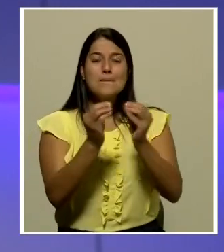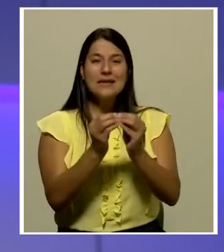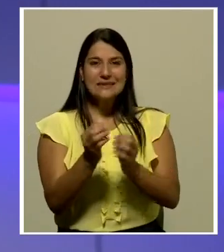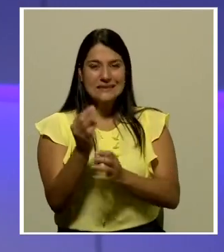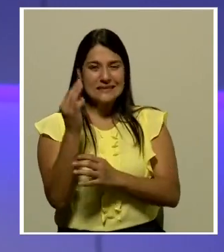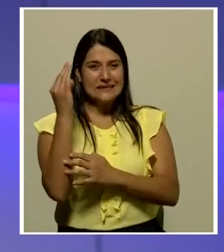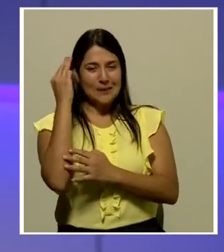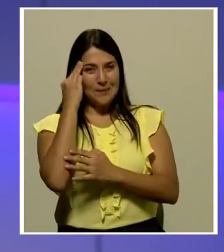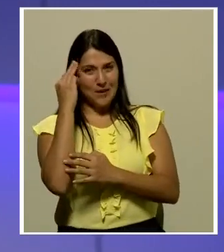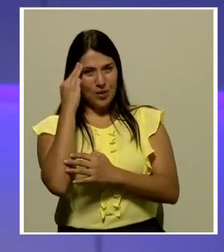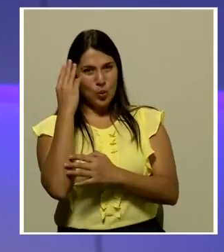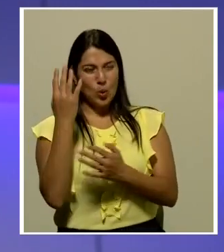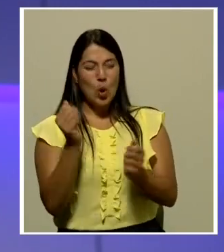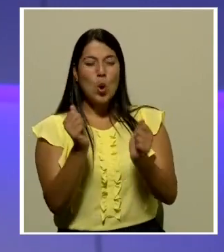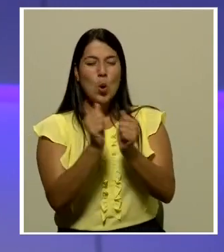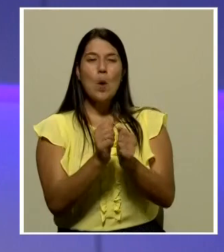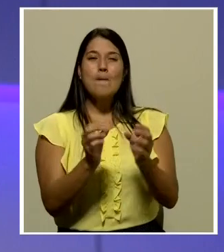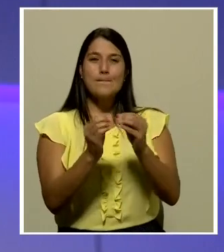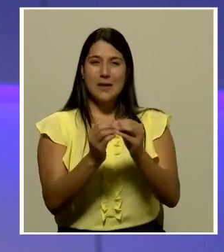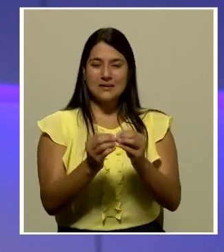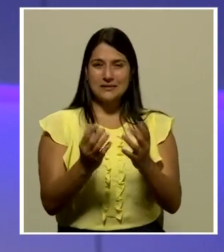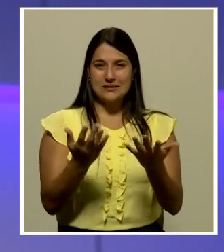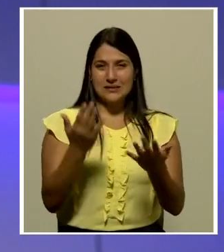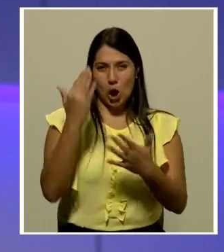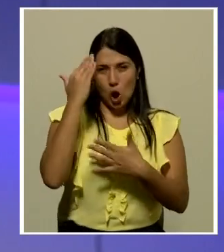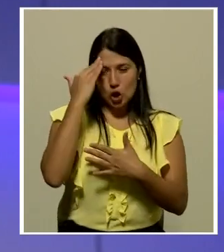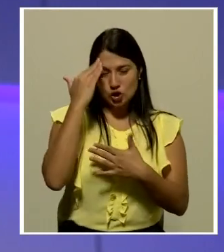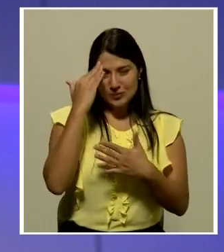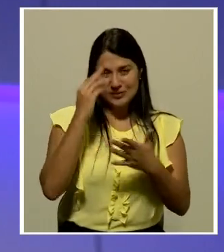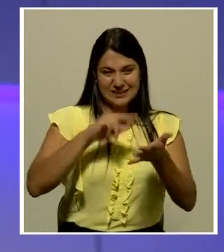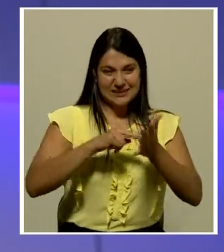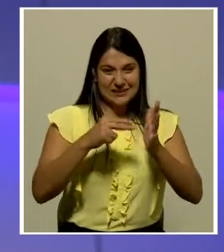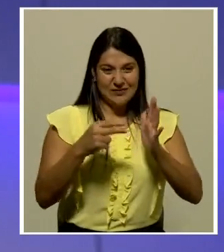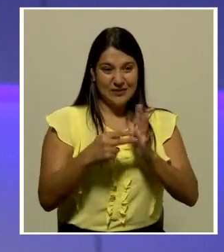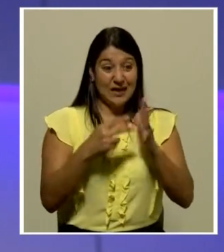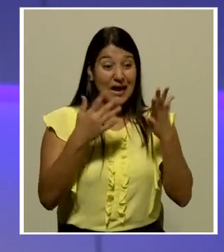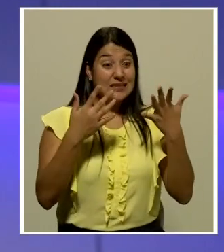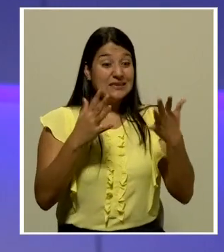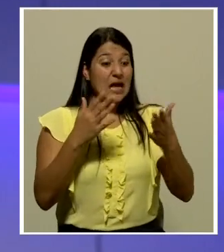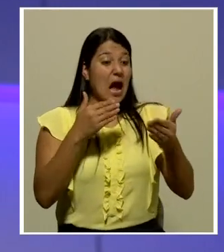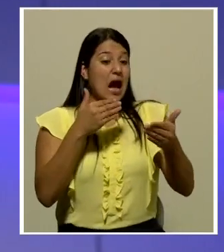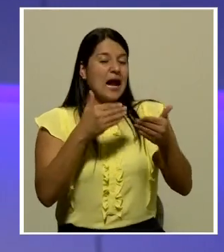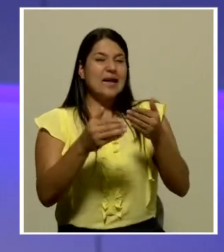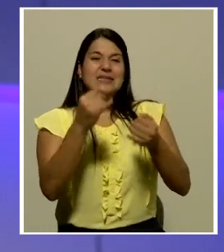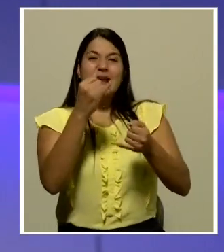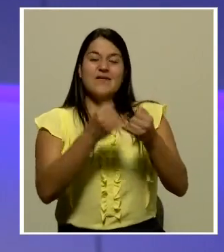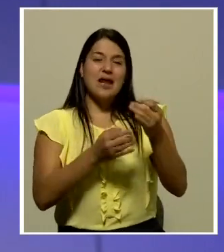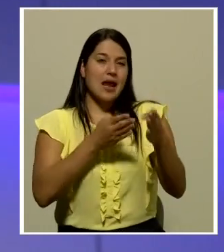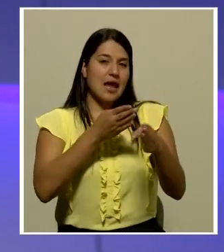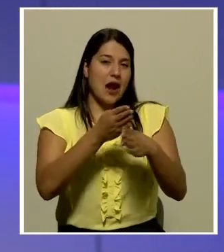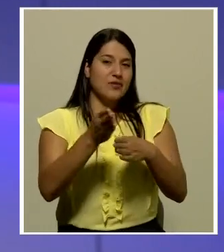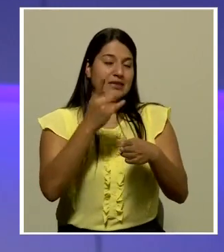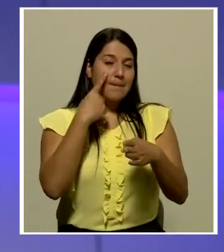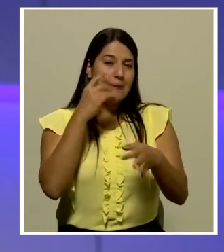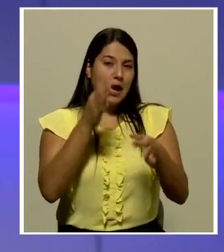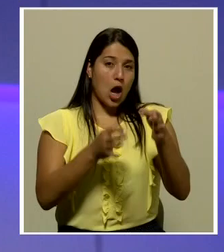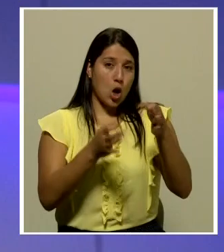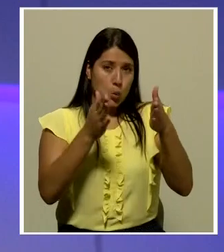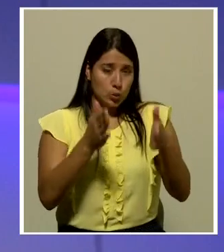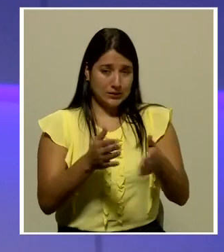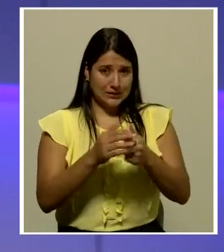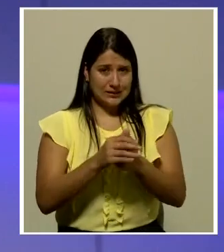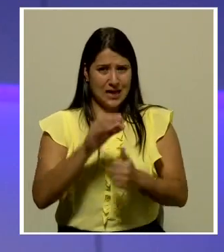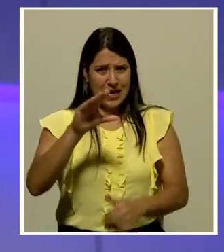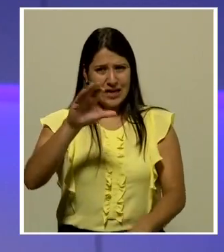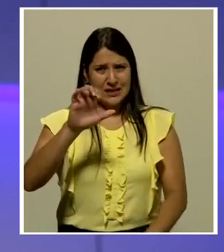ya es el retiro, es el final de un jurista ya maduro y tal. En el caso de don Celso Gamboa,